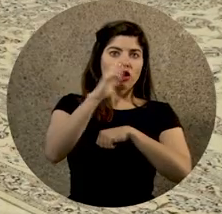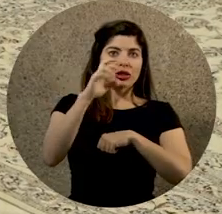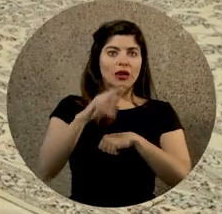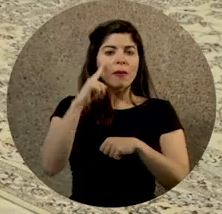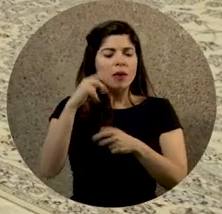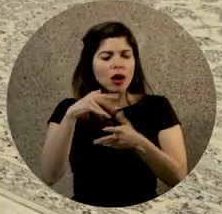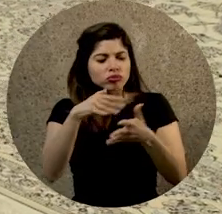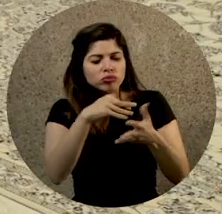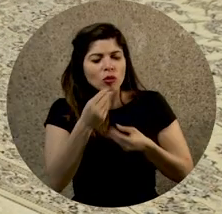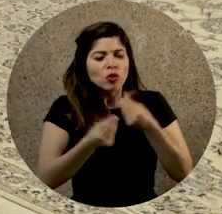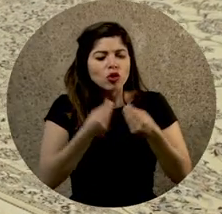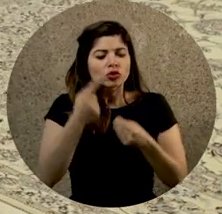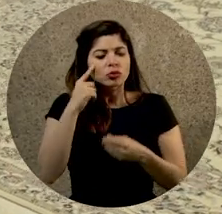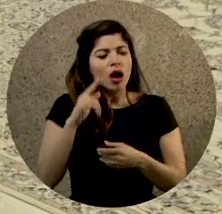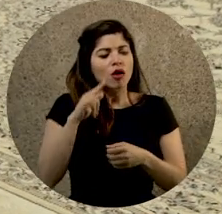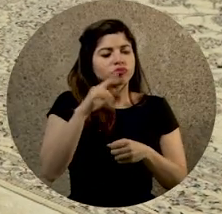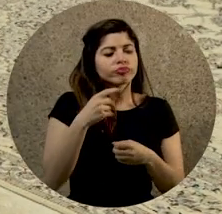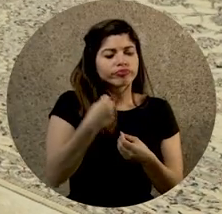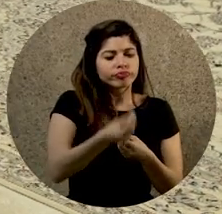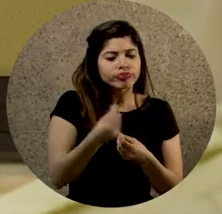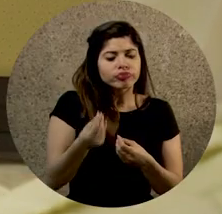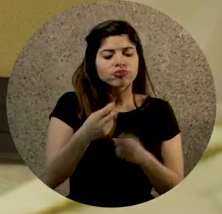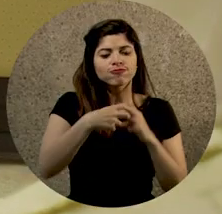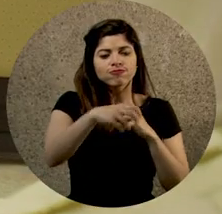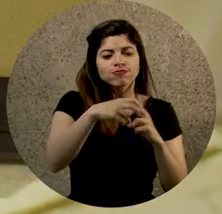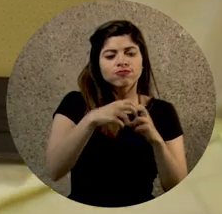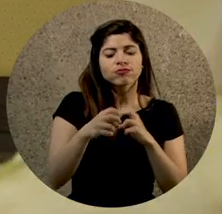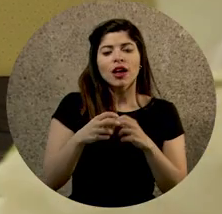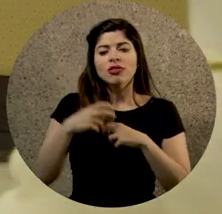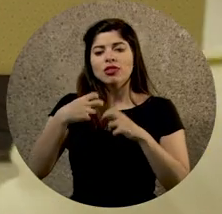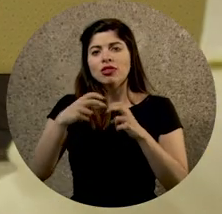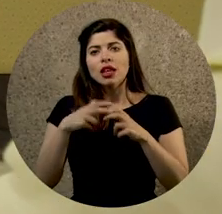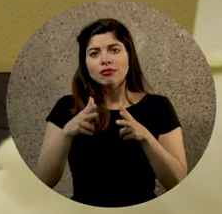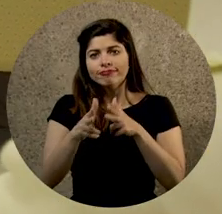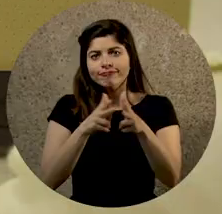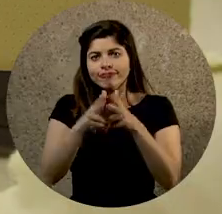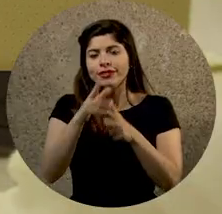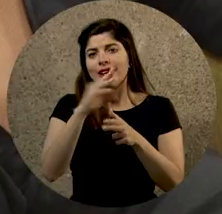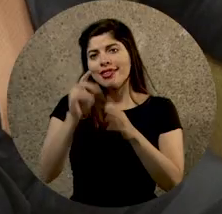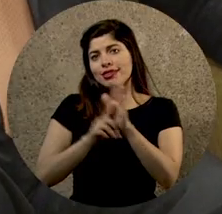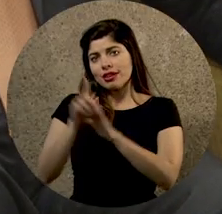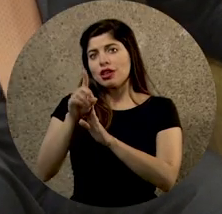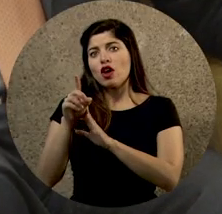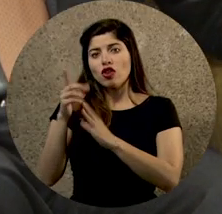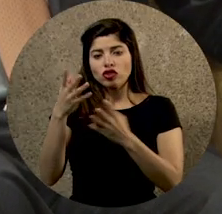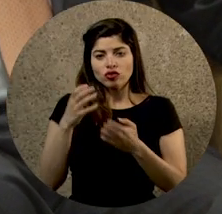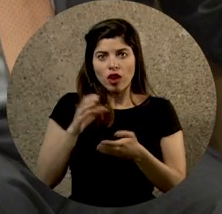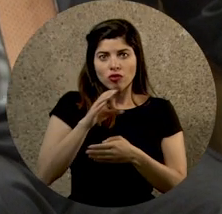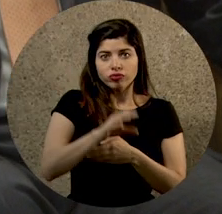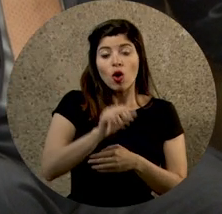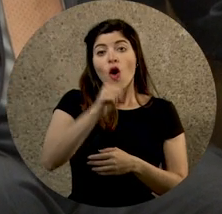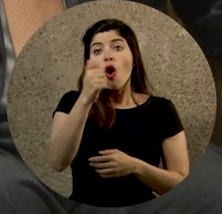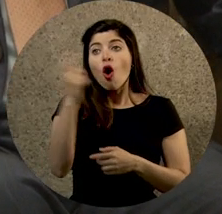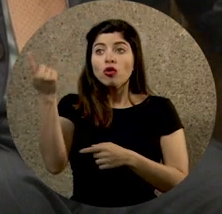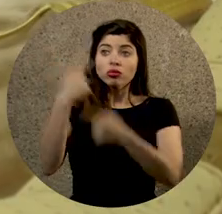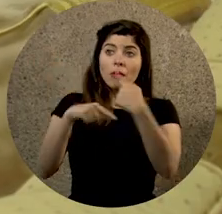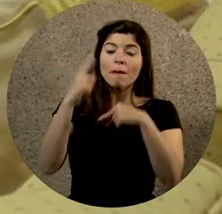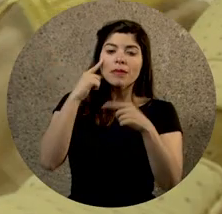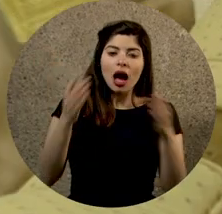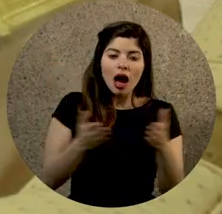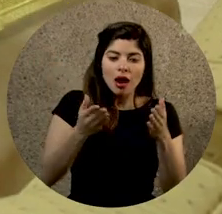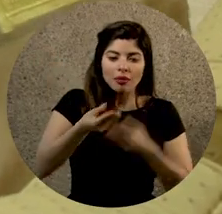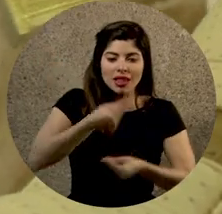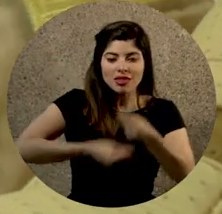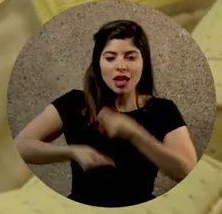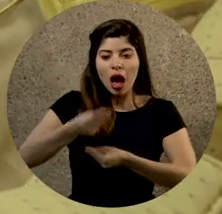estudiar proyectos de inversión en materia vial, de transporte y desarrollo. Otras vendrán para promover el intercambio comercial y